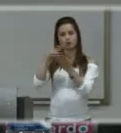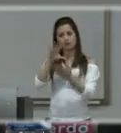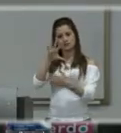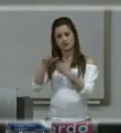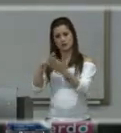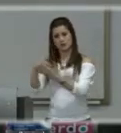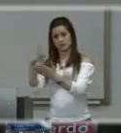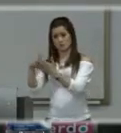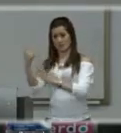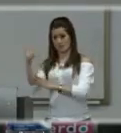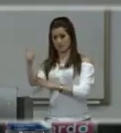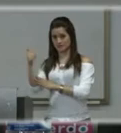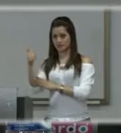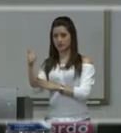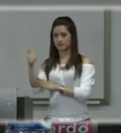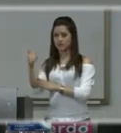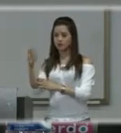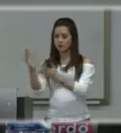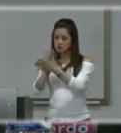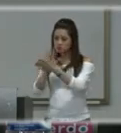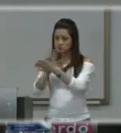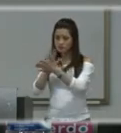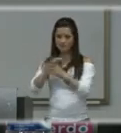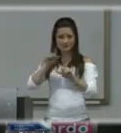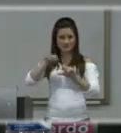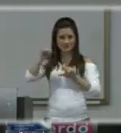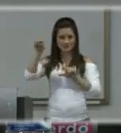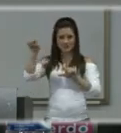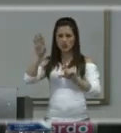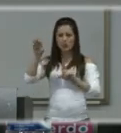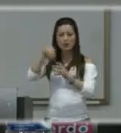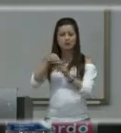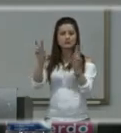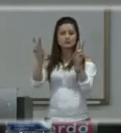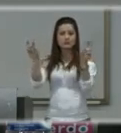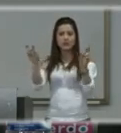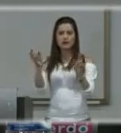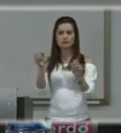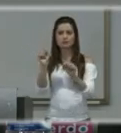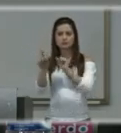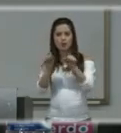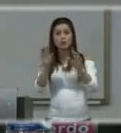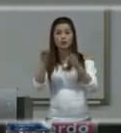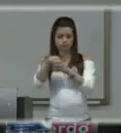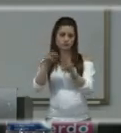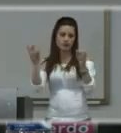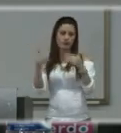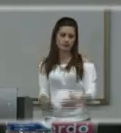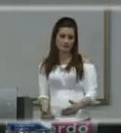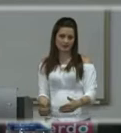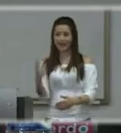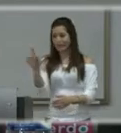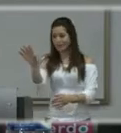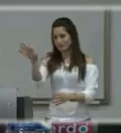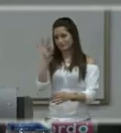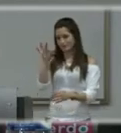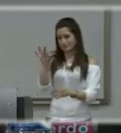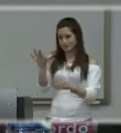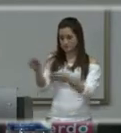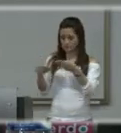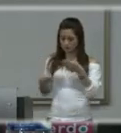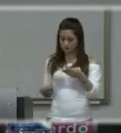2010, únicamente esas, porque son las únicas que contenían datos, preguntas sobre discapacidad. A partir de ese